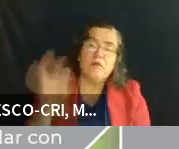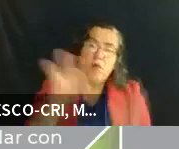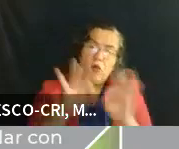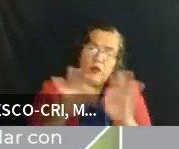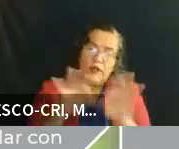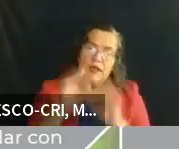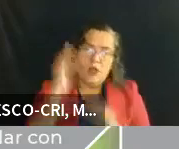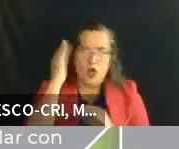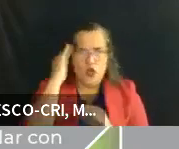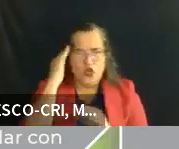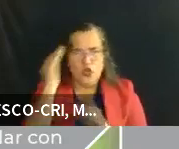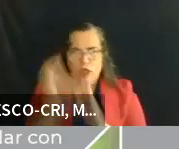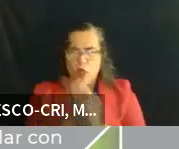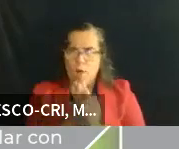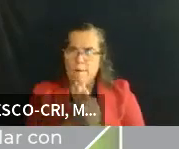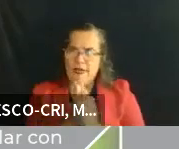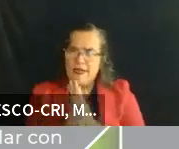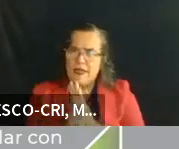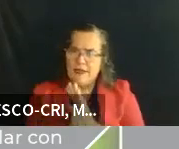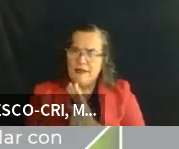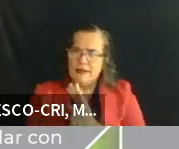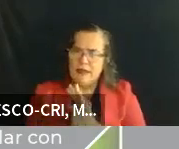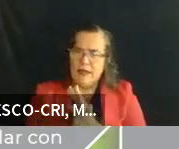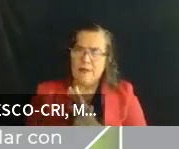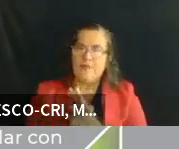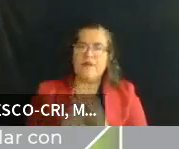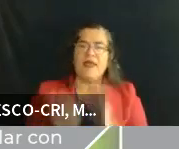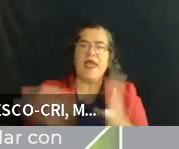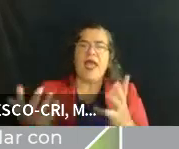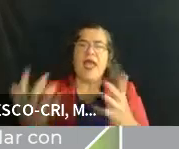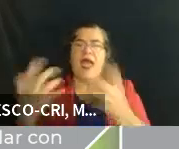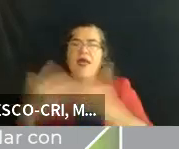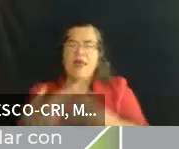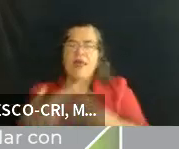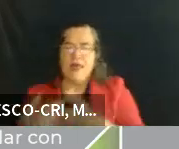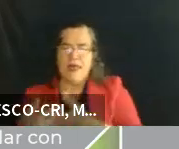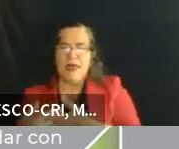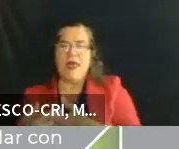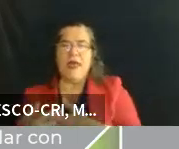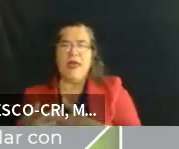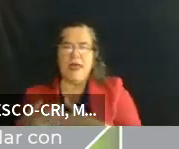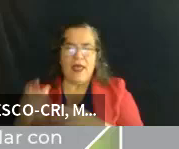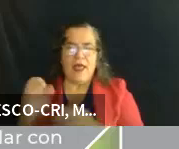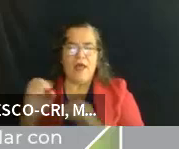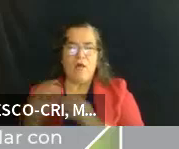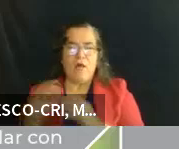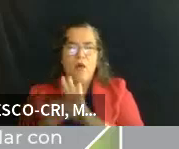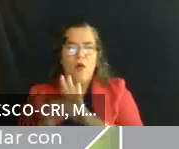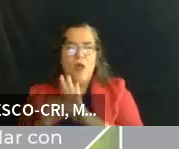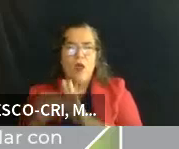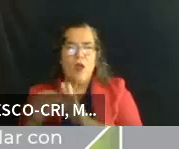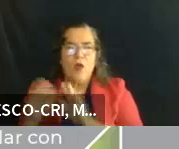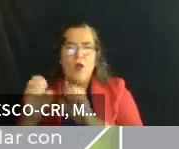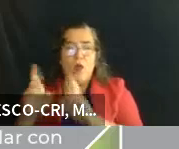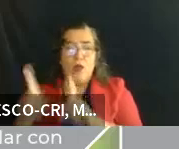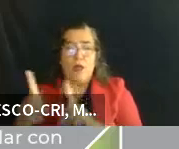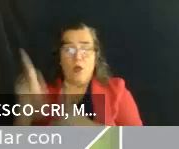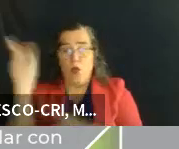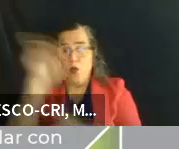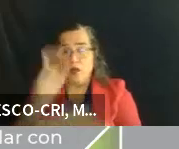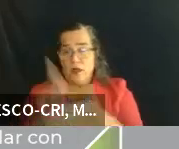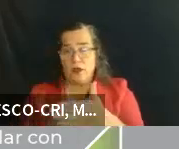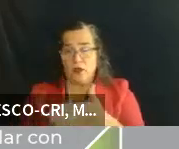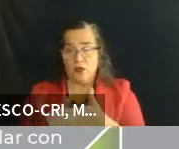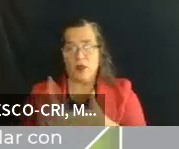de competencia que adhiere al modelo educativo en cuanto al diseño curricular y que remite a la